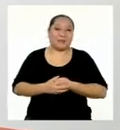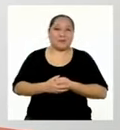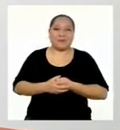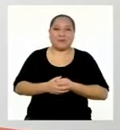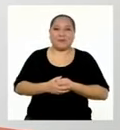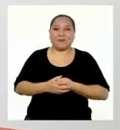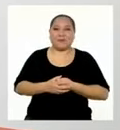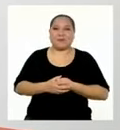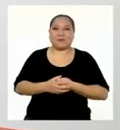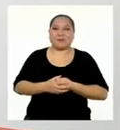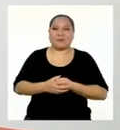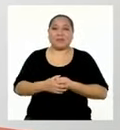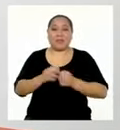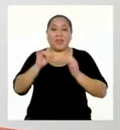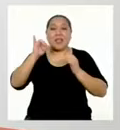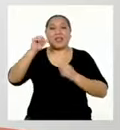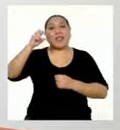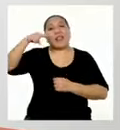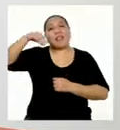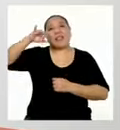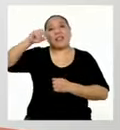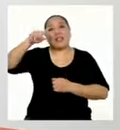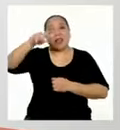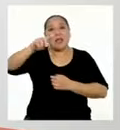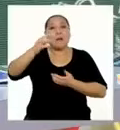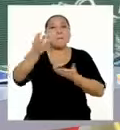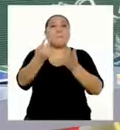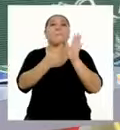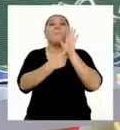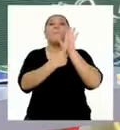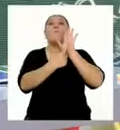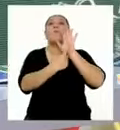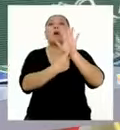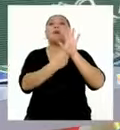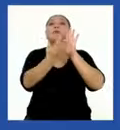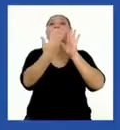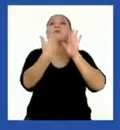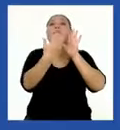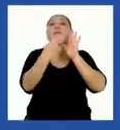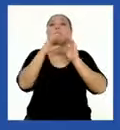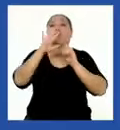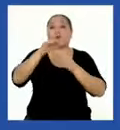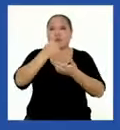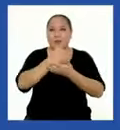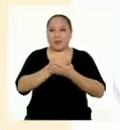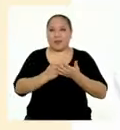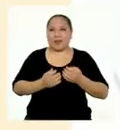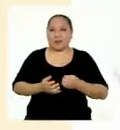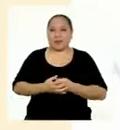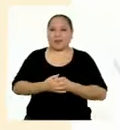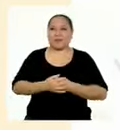Yanira, ¿puedes mostrarme tu primera versión? ¡Por supuesto!